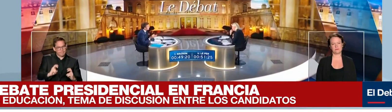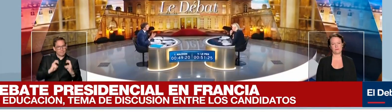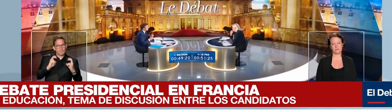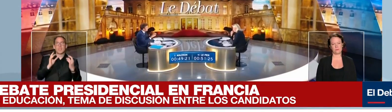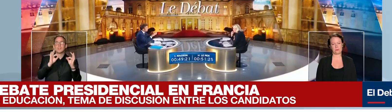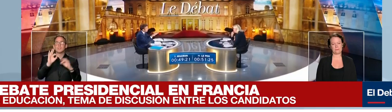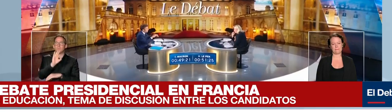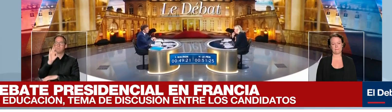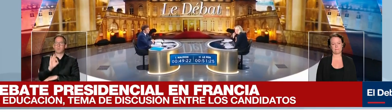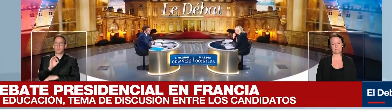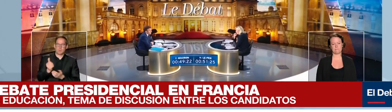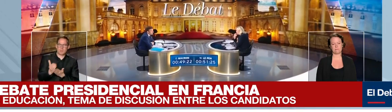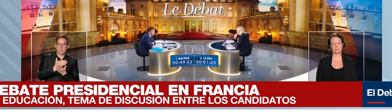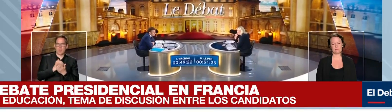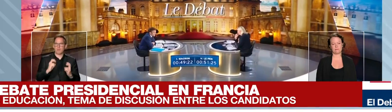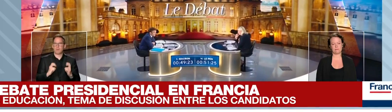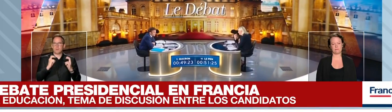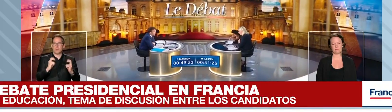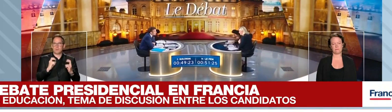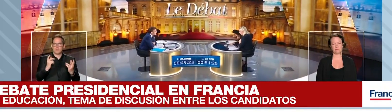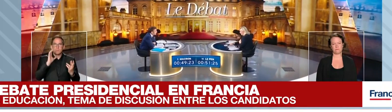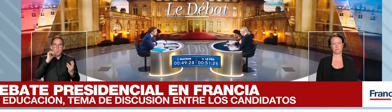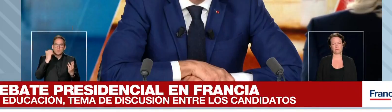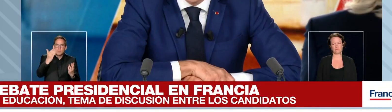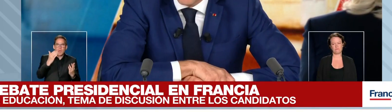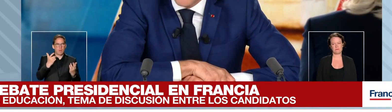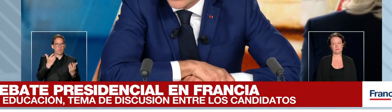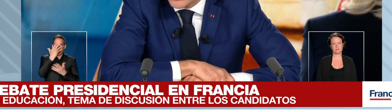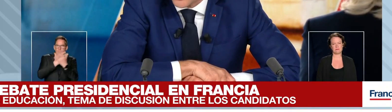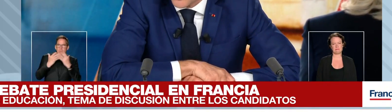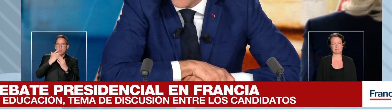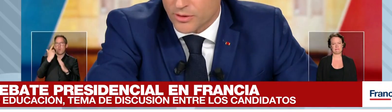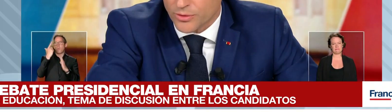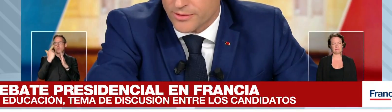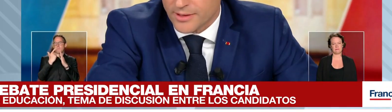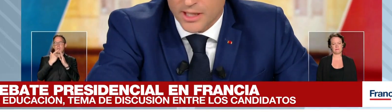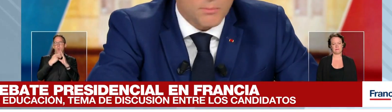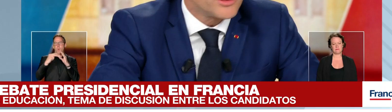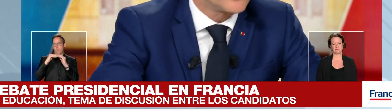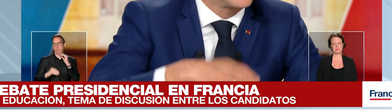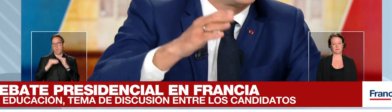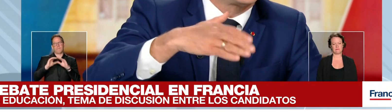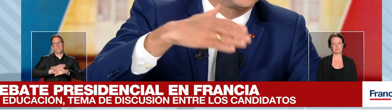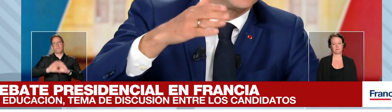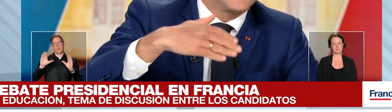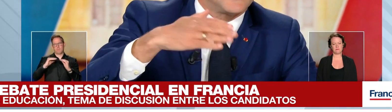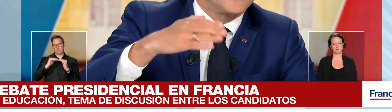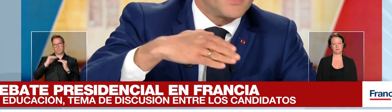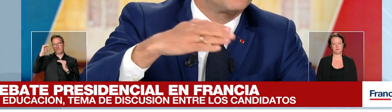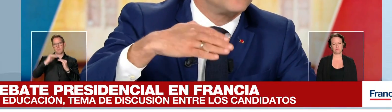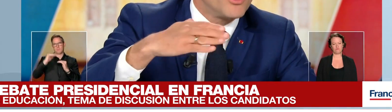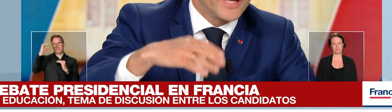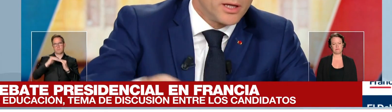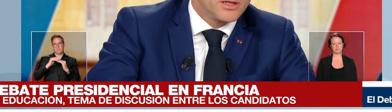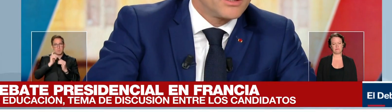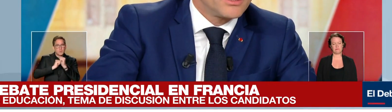una revalorización de aproximadamente el 10%. para un inicio de carrera en los 2.000 euros.